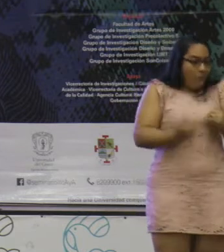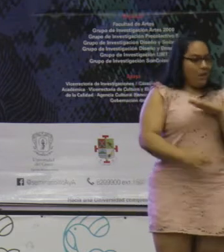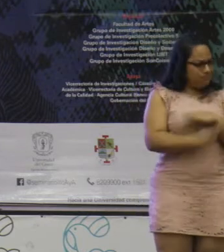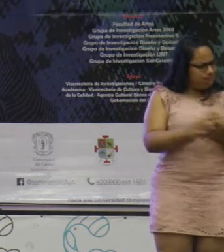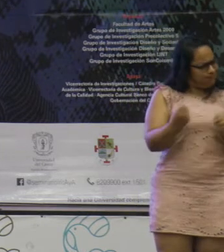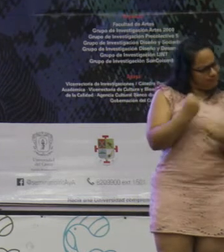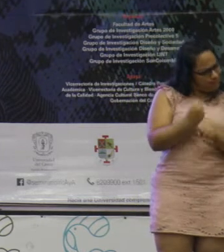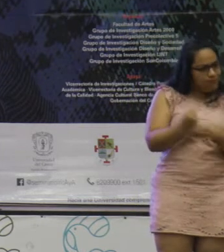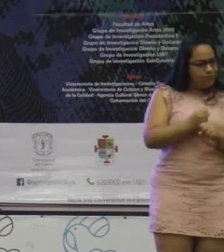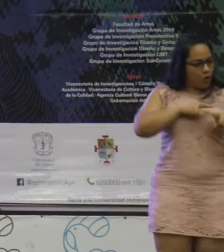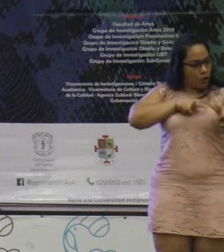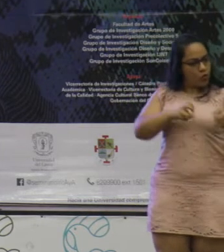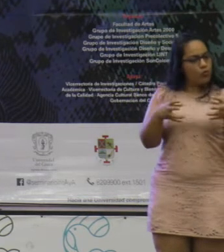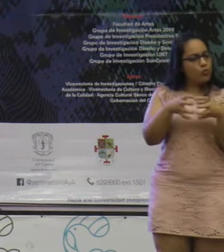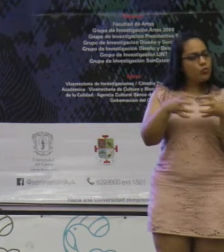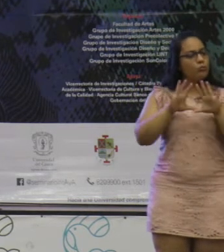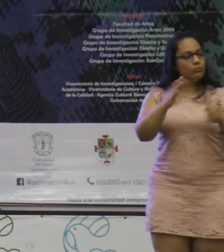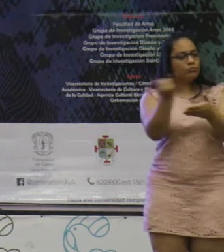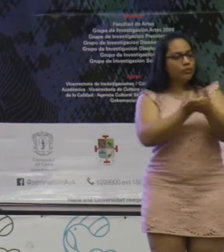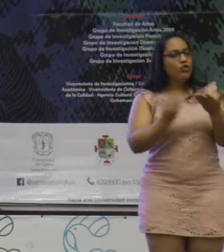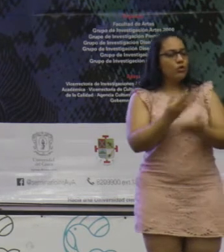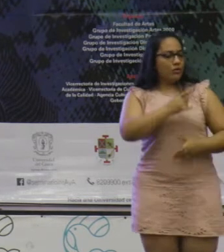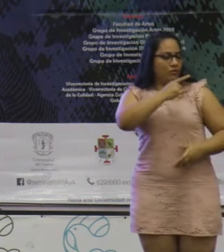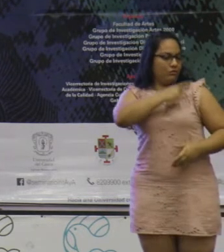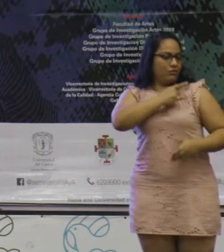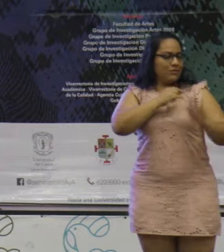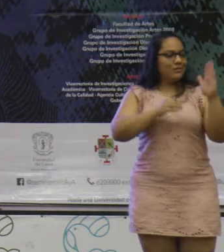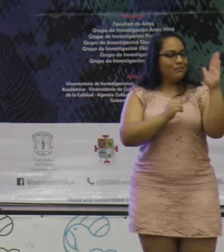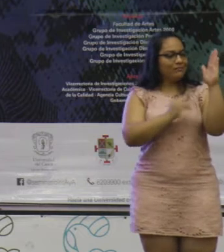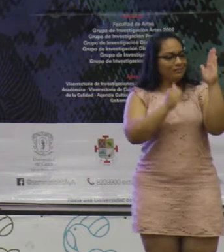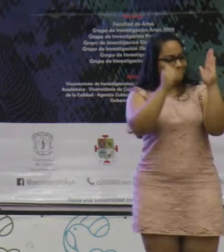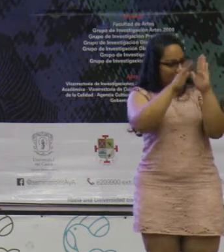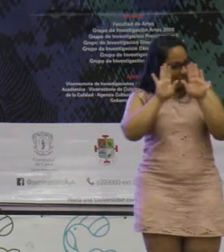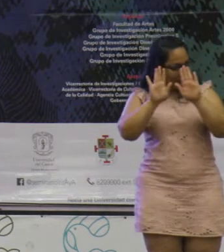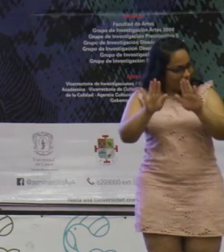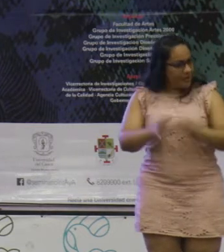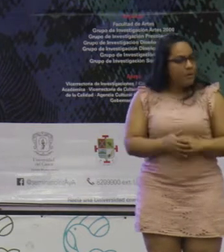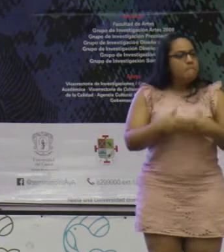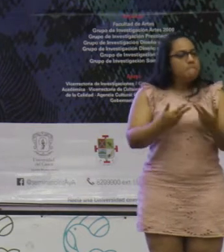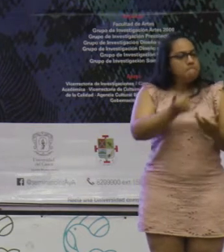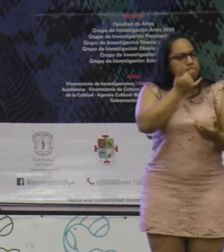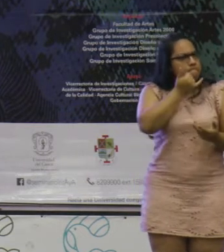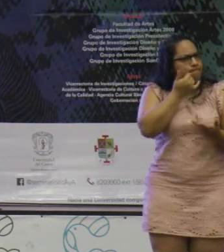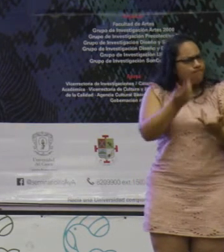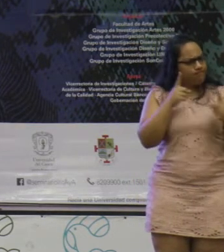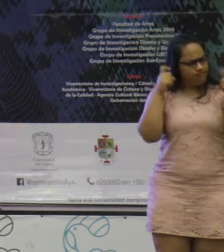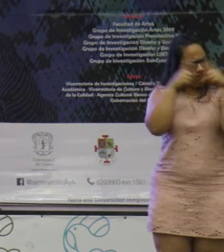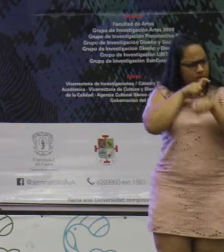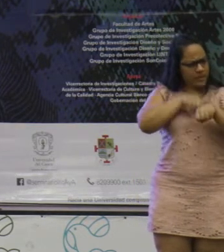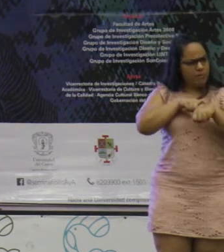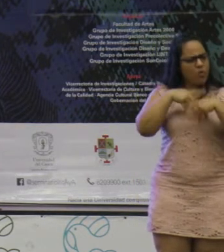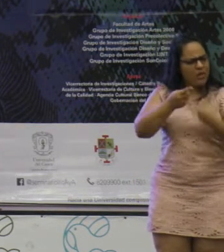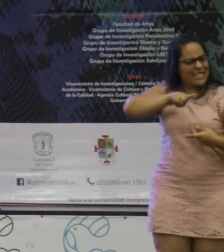un semillero sobre ilustración que tenemos en la Universidad Jorge Tadeo Lozano, en la que nos damos el tiempo de pensar la